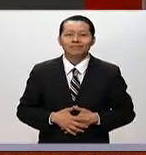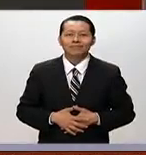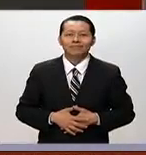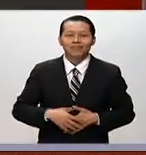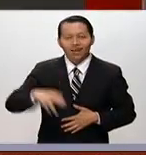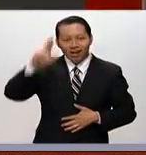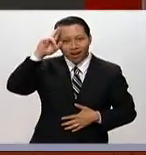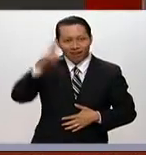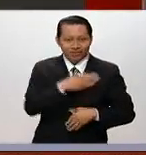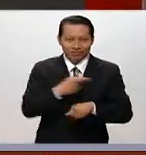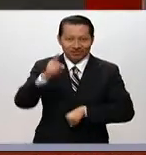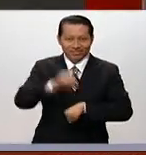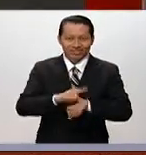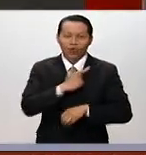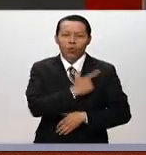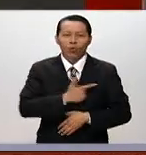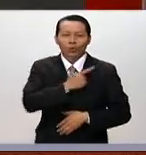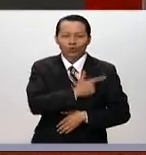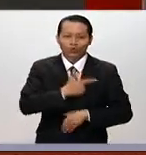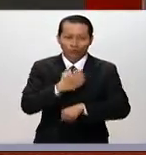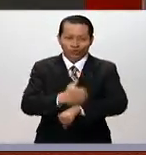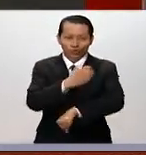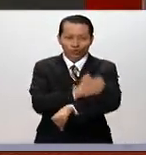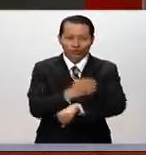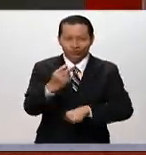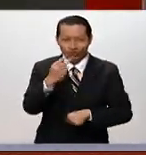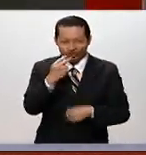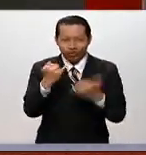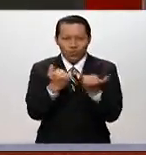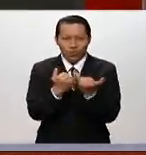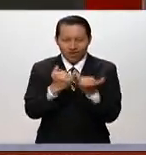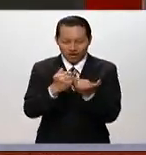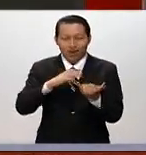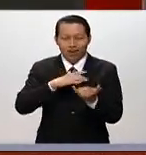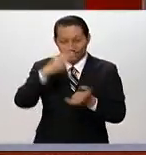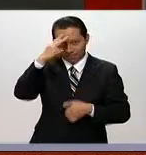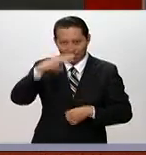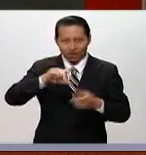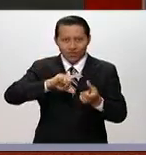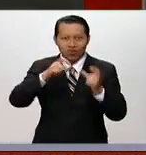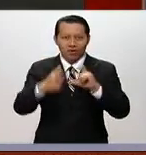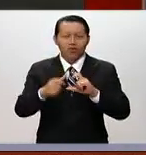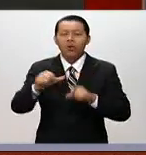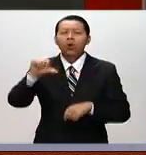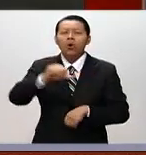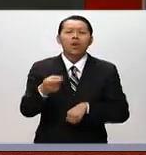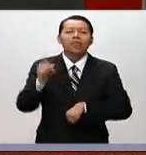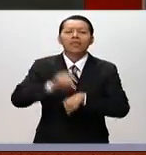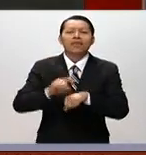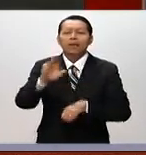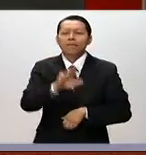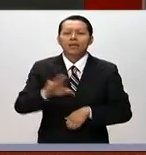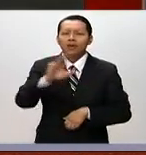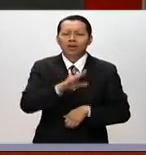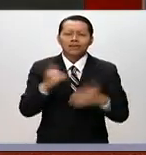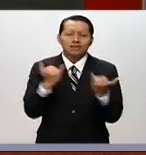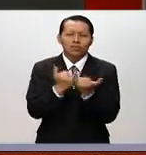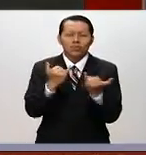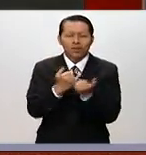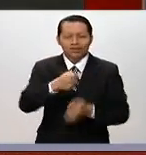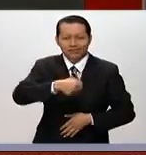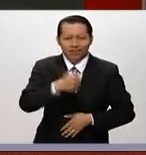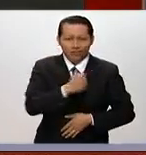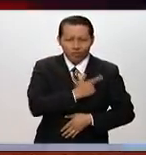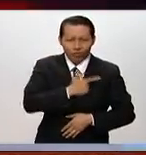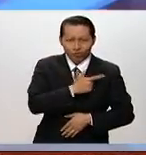¿Qué tal? Muy buenos días, qué gusto que nos acompañen en una edición más de México al Día. Hoy es miércoles, saludo con mucho gusto como cada mañana a Omar